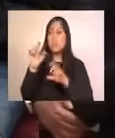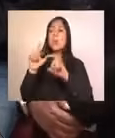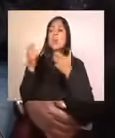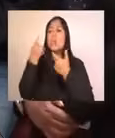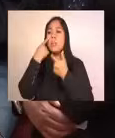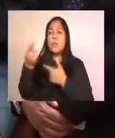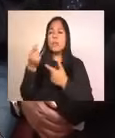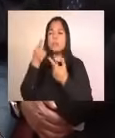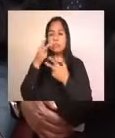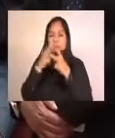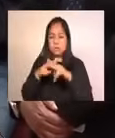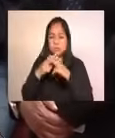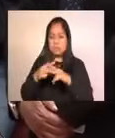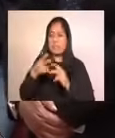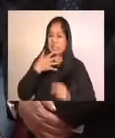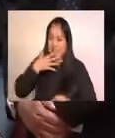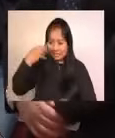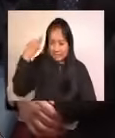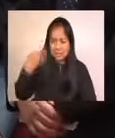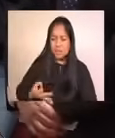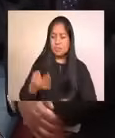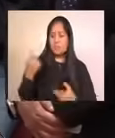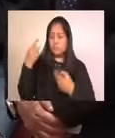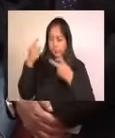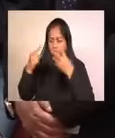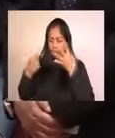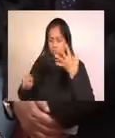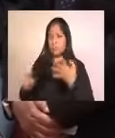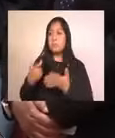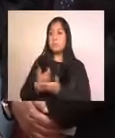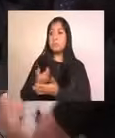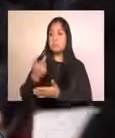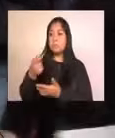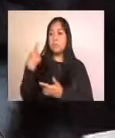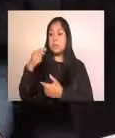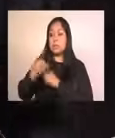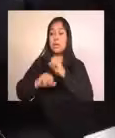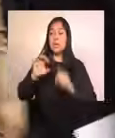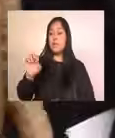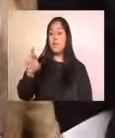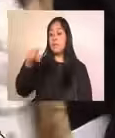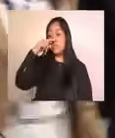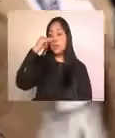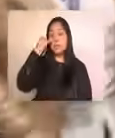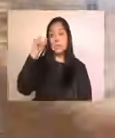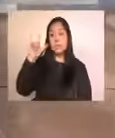las empresas verdaderamente cumplen con las funciones para la entrega de fertilizantes? Claro. Vea,